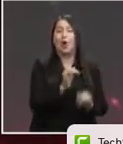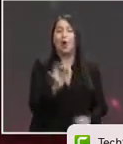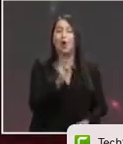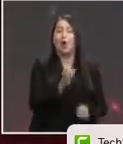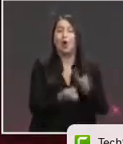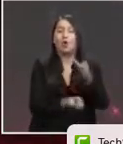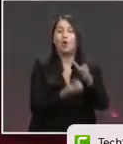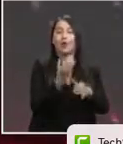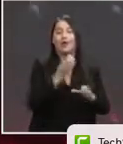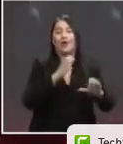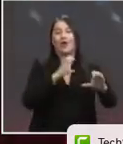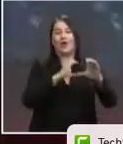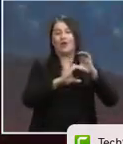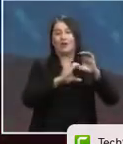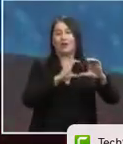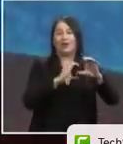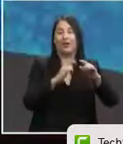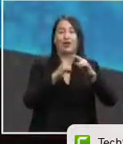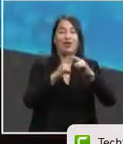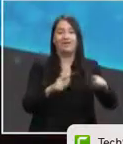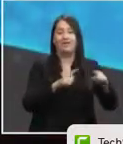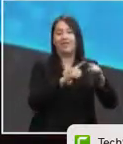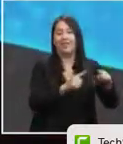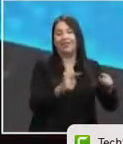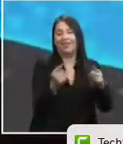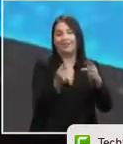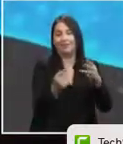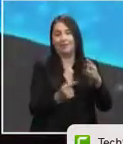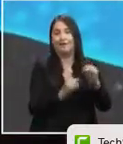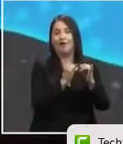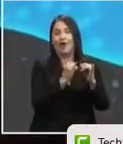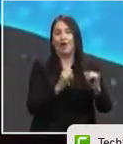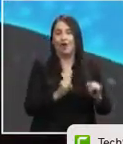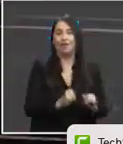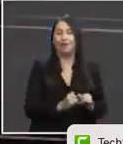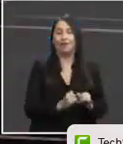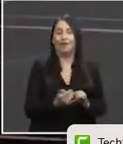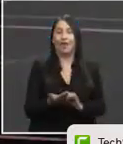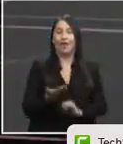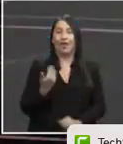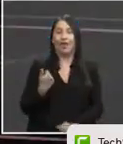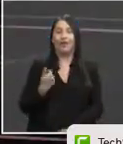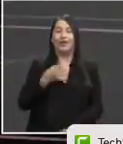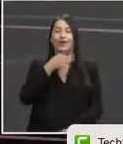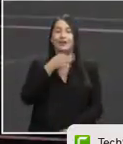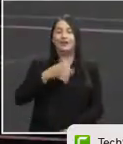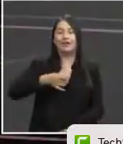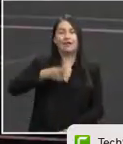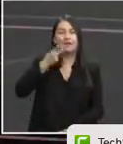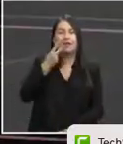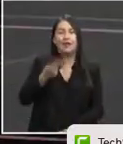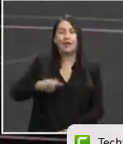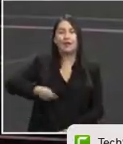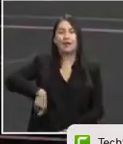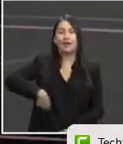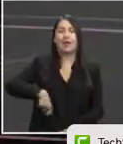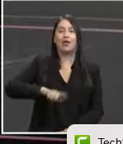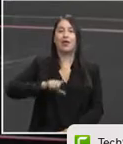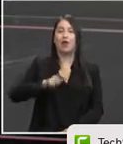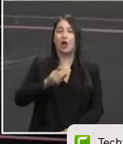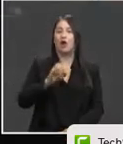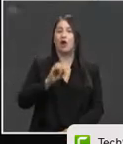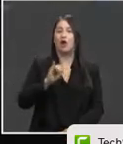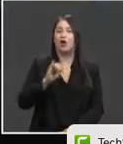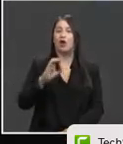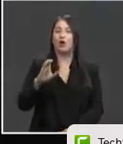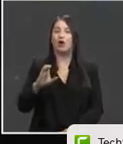de las comunicaciones y sus distintas formas. Veíamos recién a la senadora Goic, a Paloma y al ministro